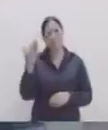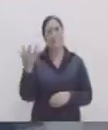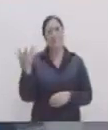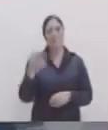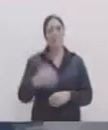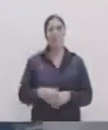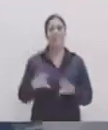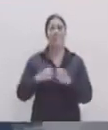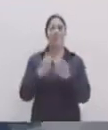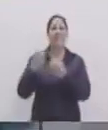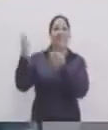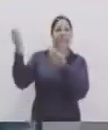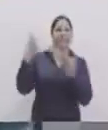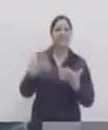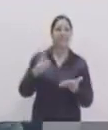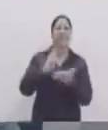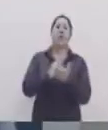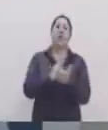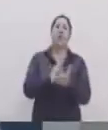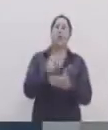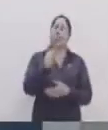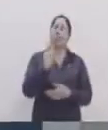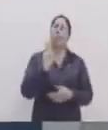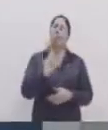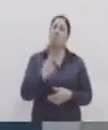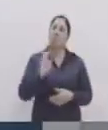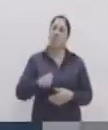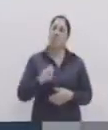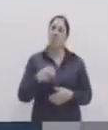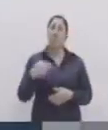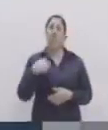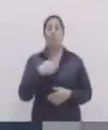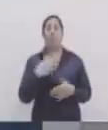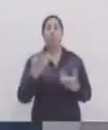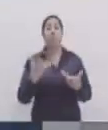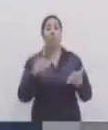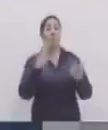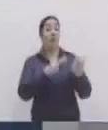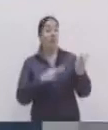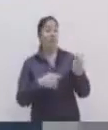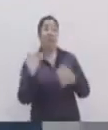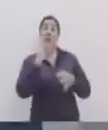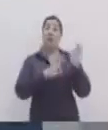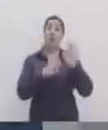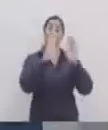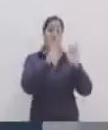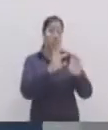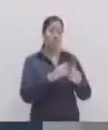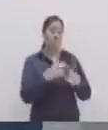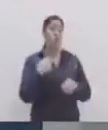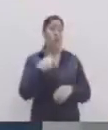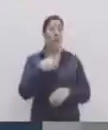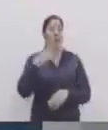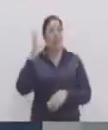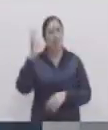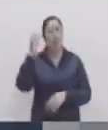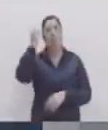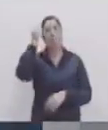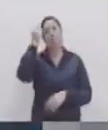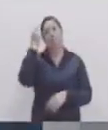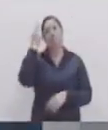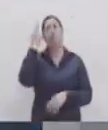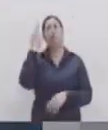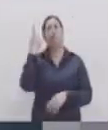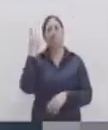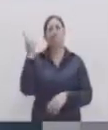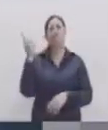Ahí está esa recomendación necesaria al momento de nosotros, pues tenemos que leer o redactar, pues tomar en cuenta estos aspectos que son